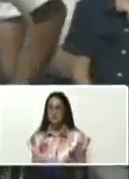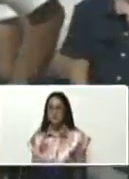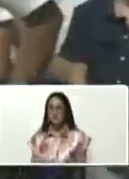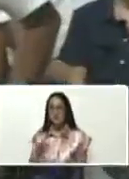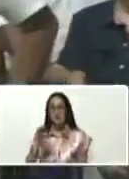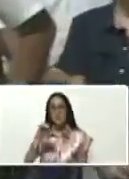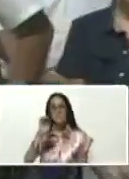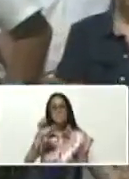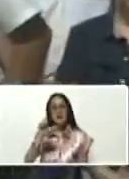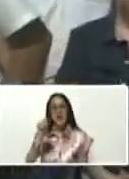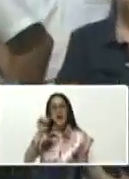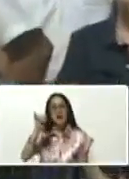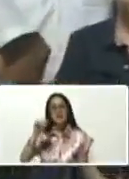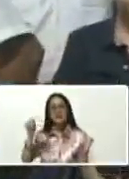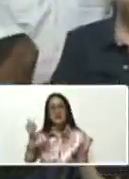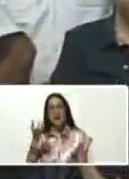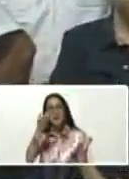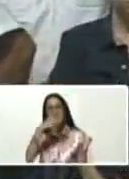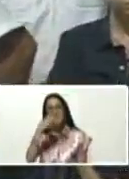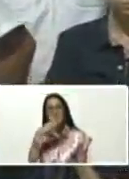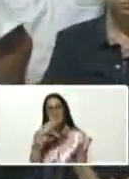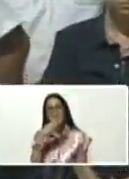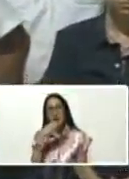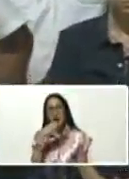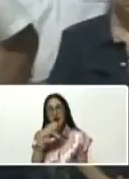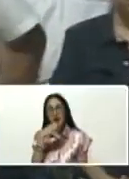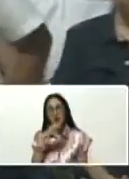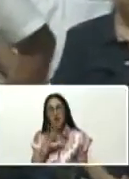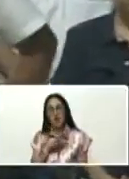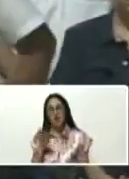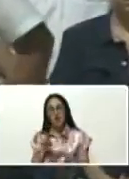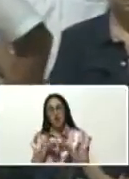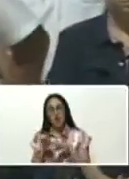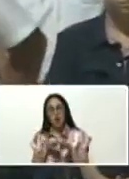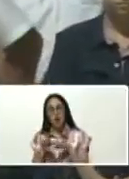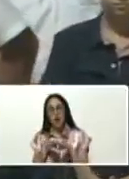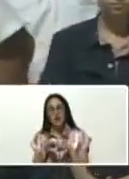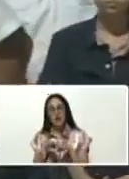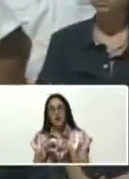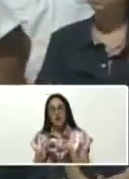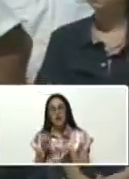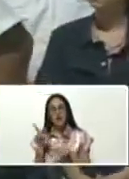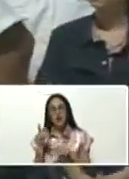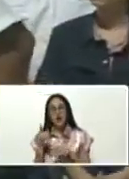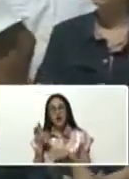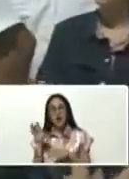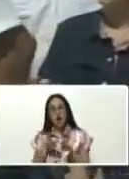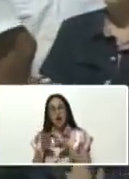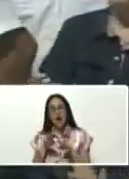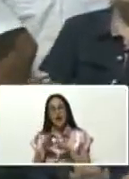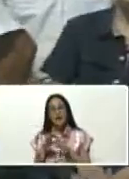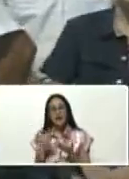de mango, de nuestro mango del estado Cojedes. El estado Cojedes es un productor de mango y